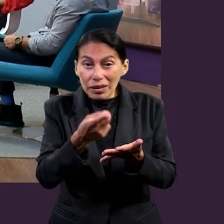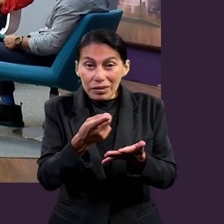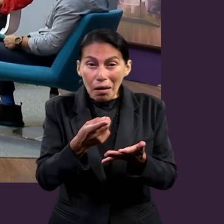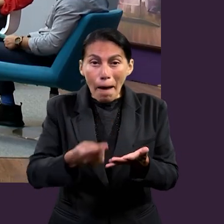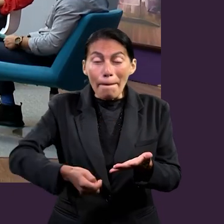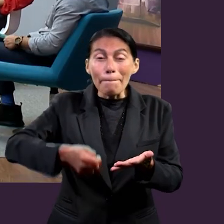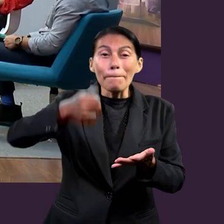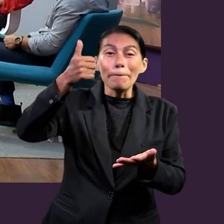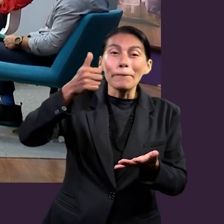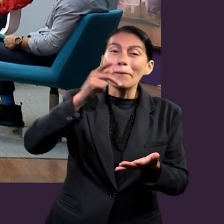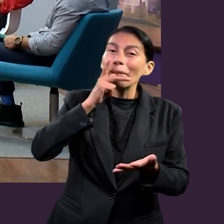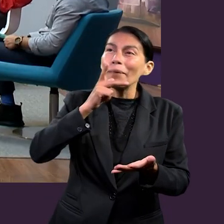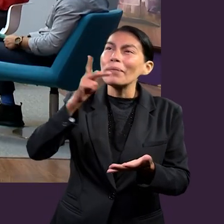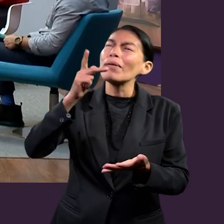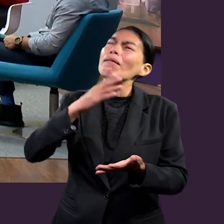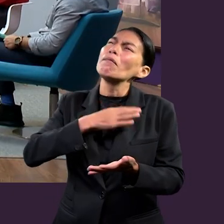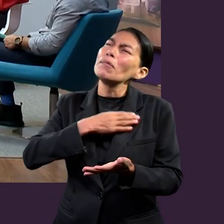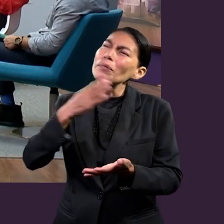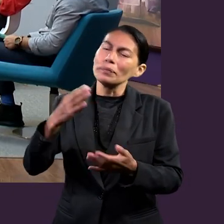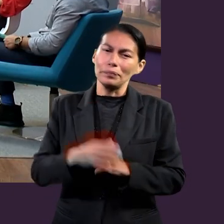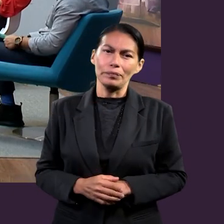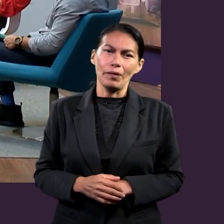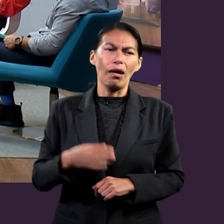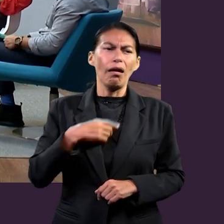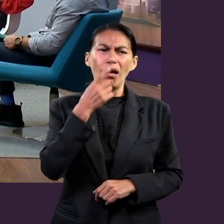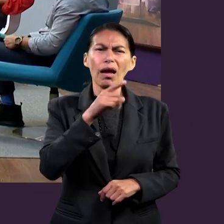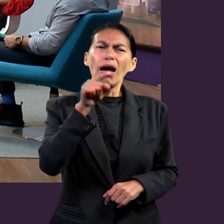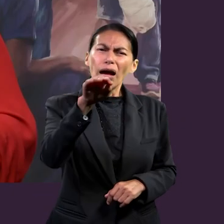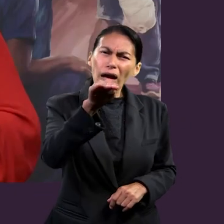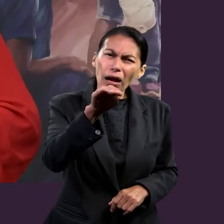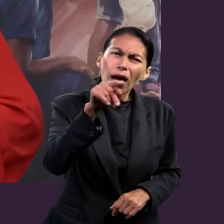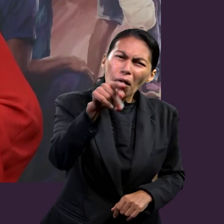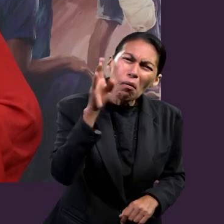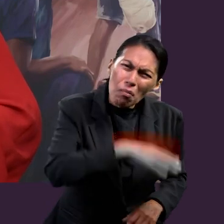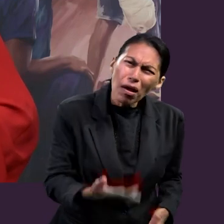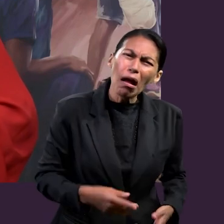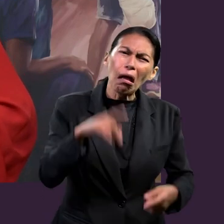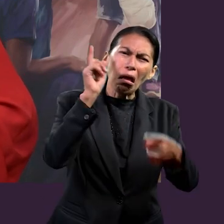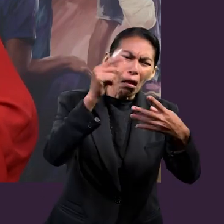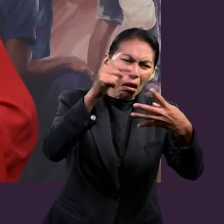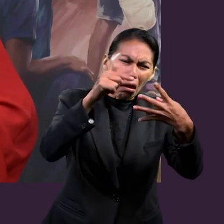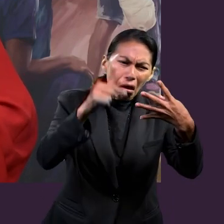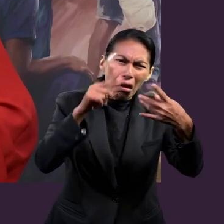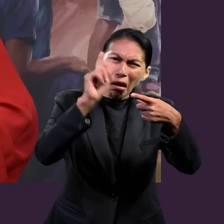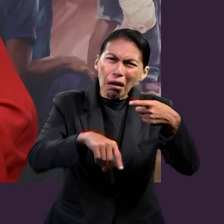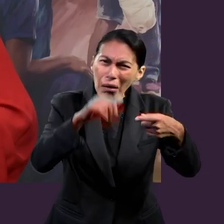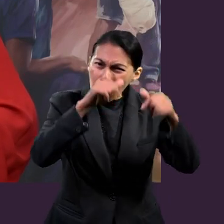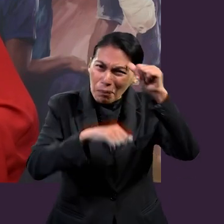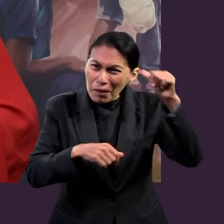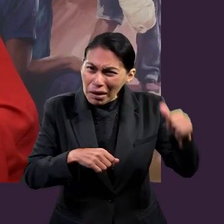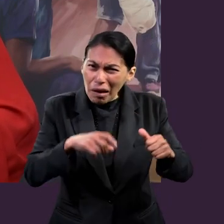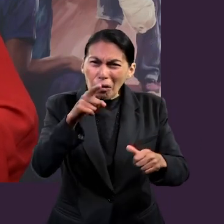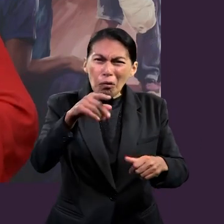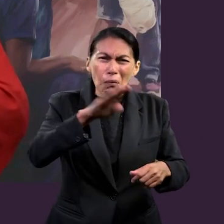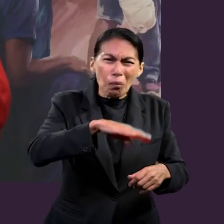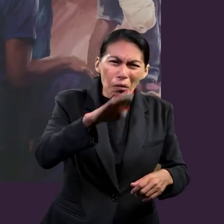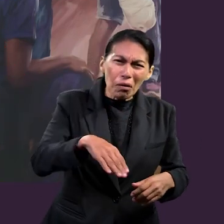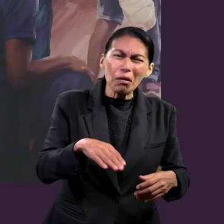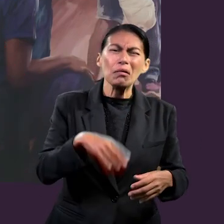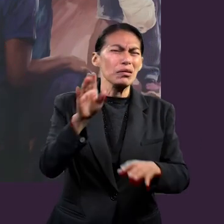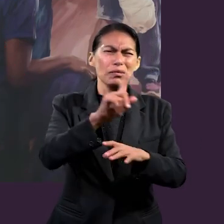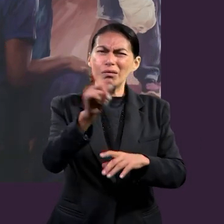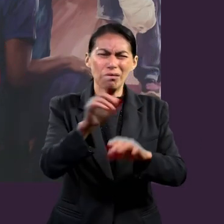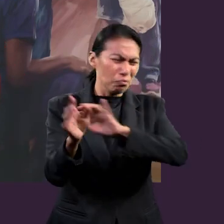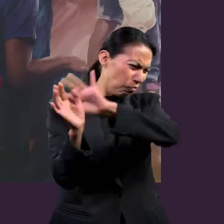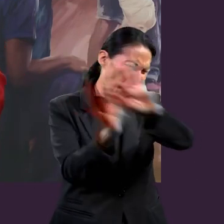que Pablo está diciendo, pues primero son palabras buenas. No les voy a ir y decir, oye, tú estás muy mal. Debes de quitar todo eso que haces, porque eso es